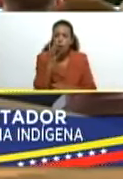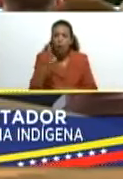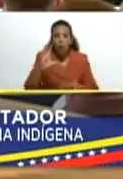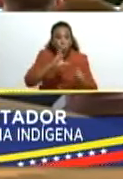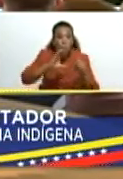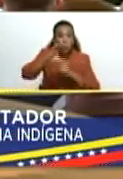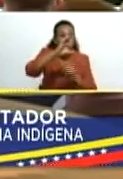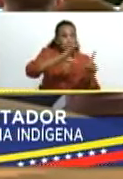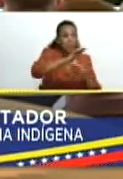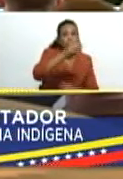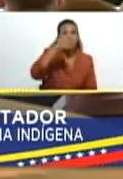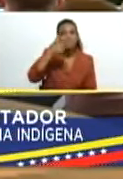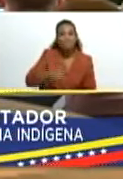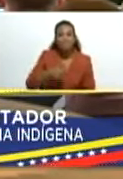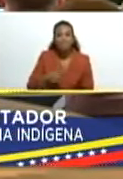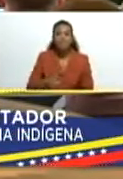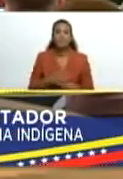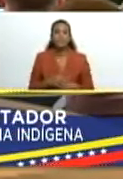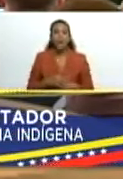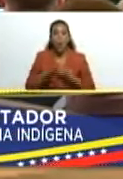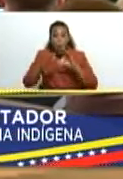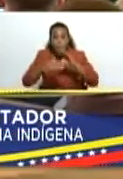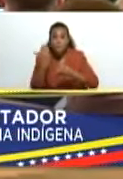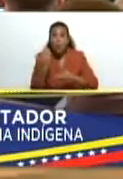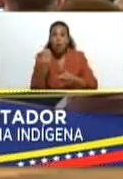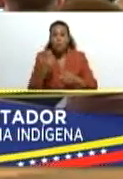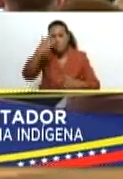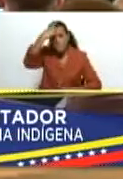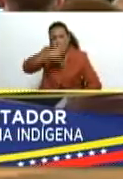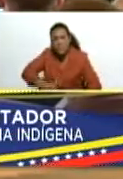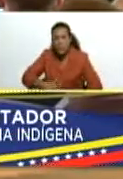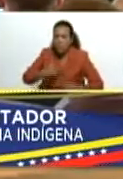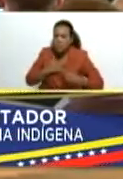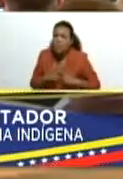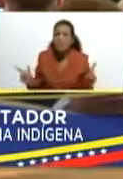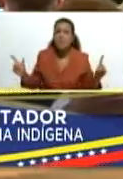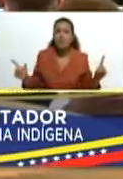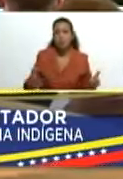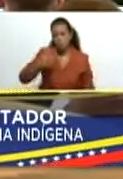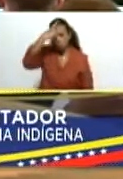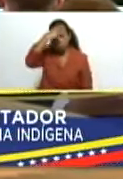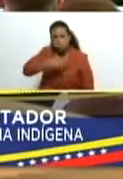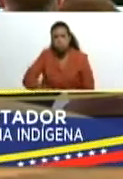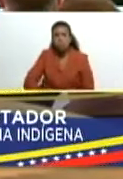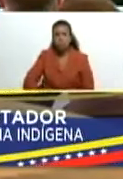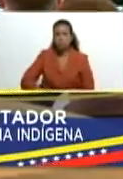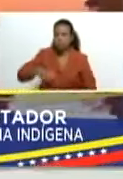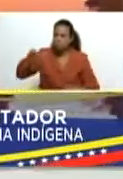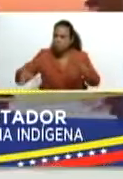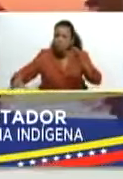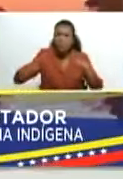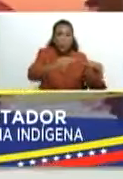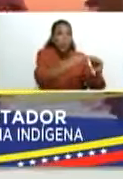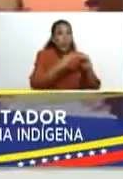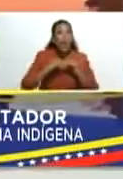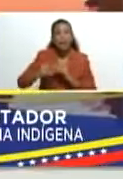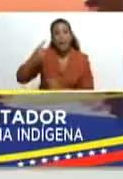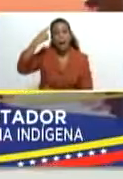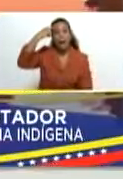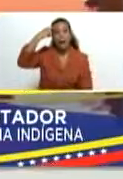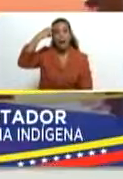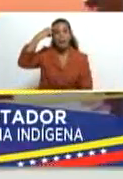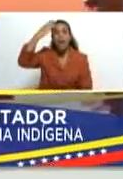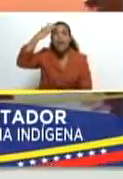sociocultural libertario, un nuevo modelo de ser humano, un nuevo modelo de sociedad. Esa es la